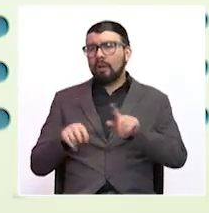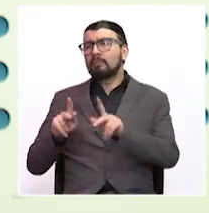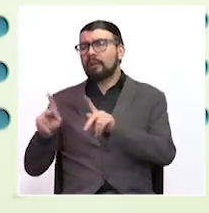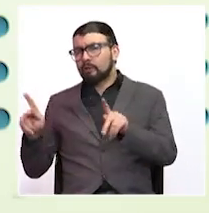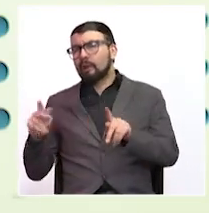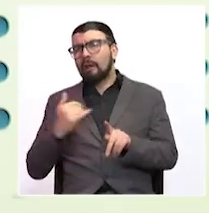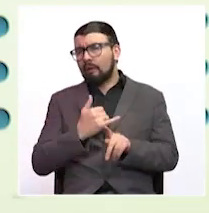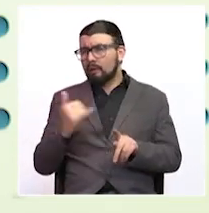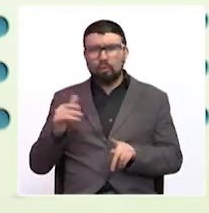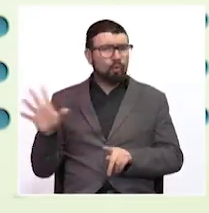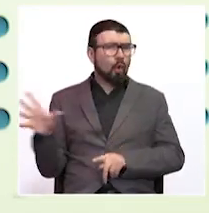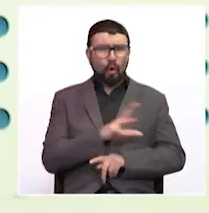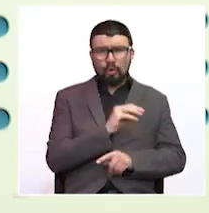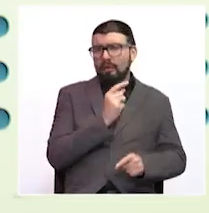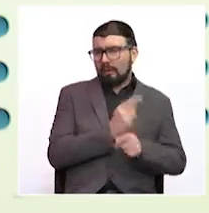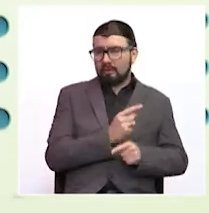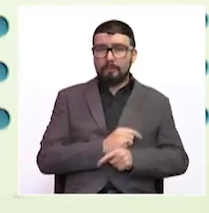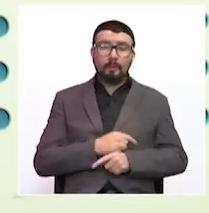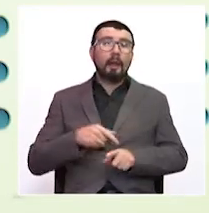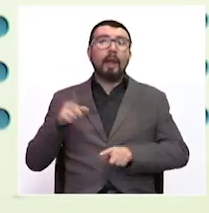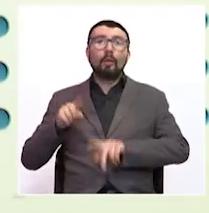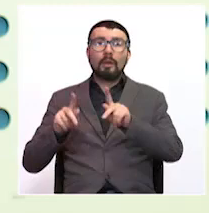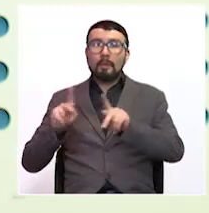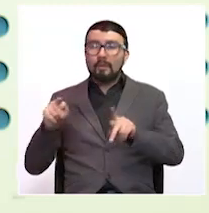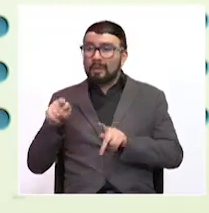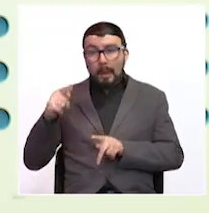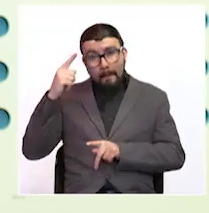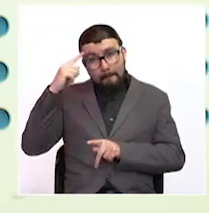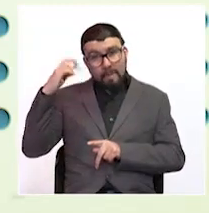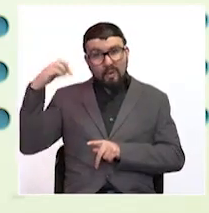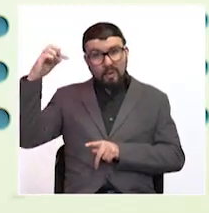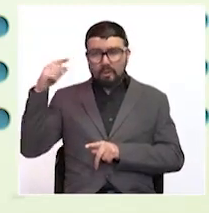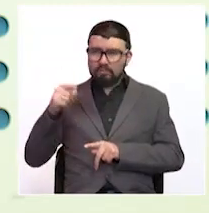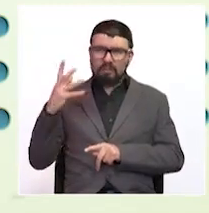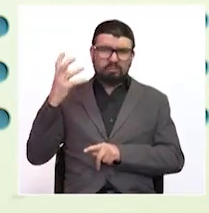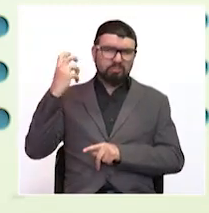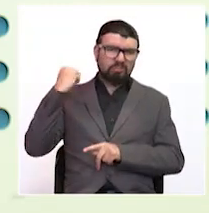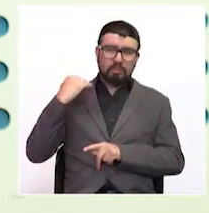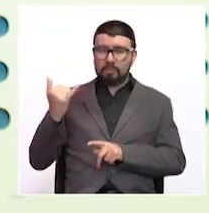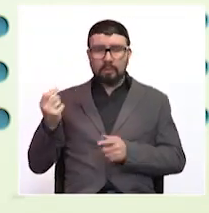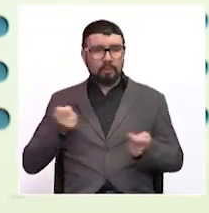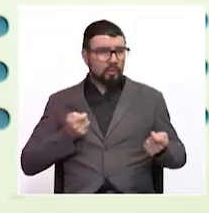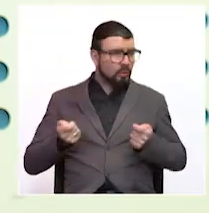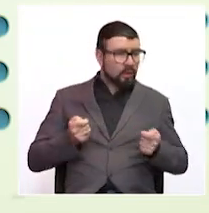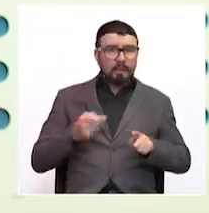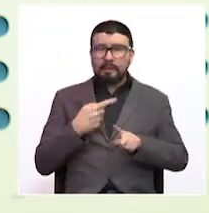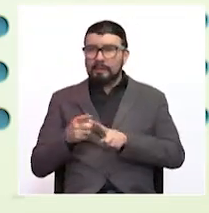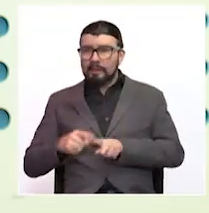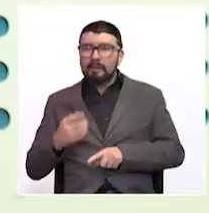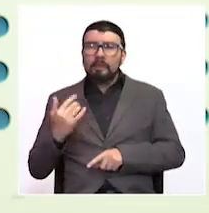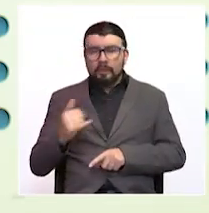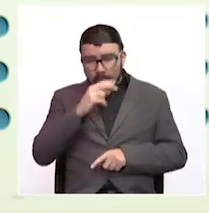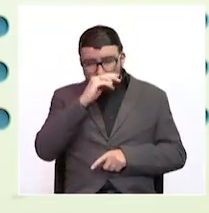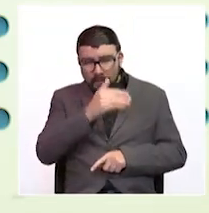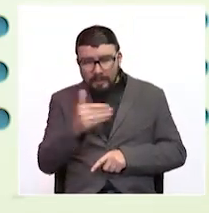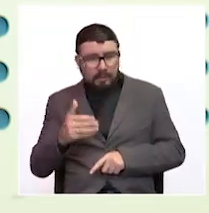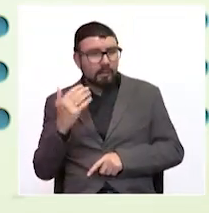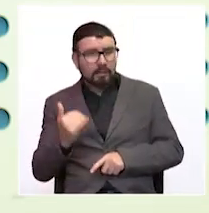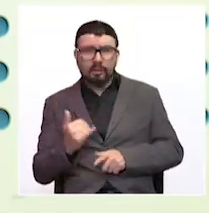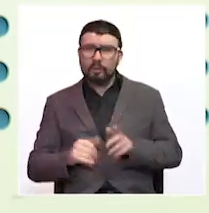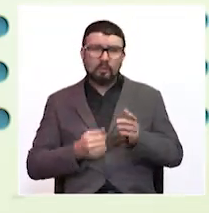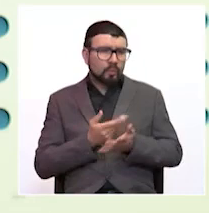través del ejercicio de su profesión arrastrando un bagaje de sombras de los terrenos de la infancia de su formación